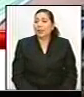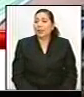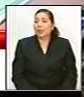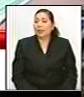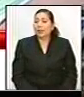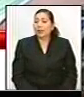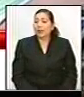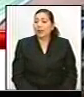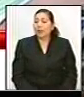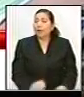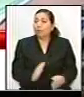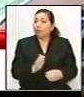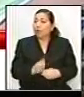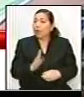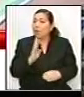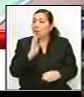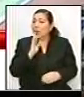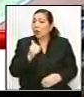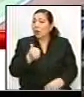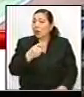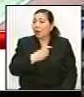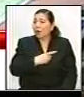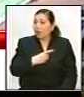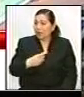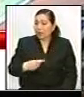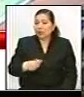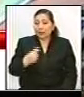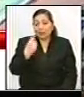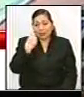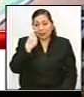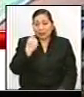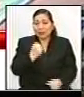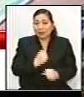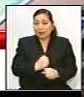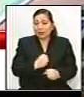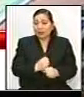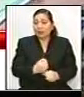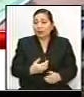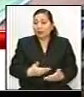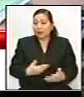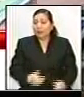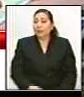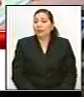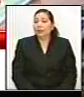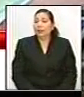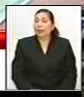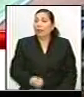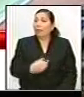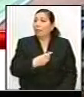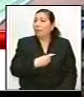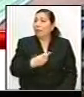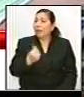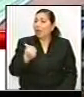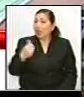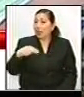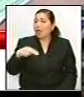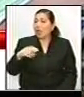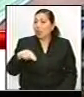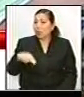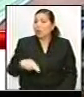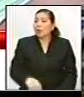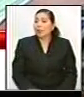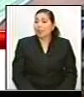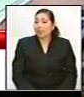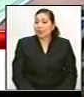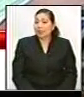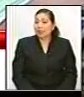de ir a hablar con el director, porque yo lo conozco, porque yo he trabajado con el tío de él, que ha sido director de ANCON y del